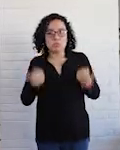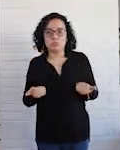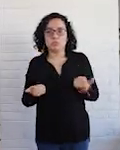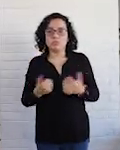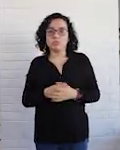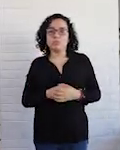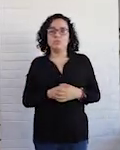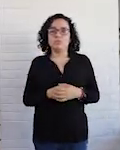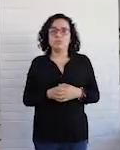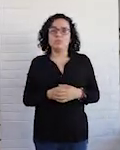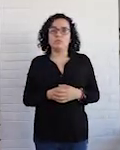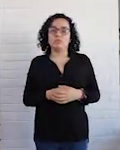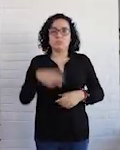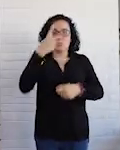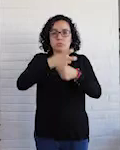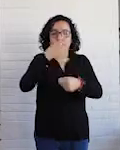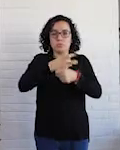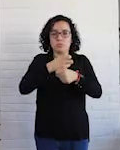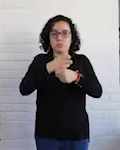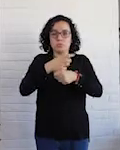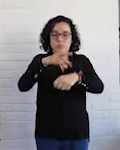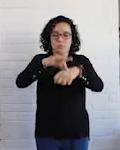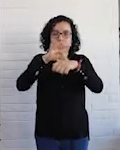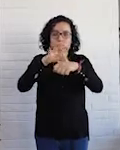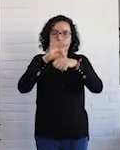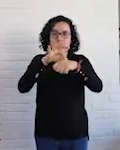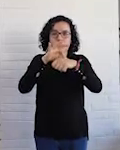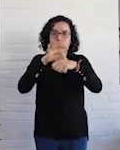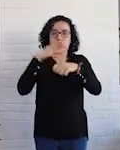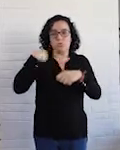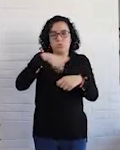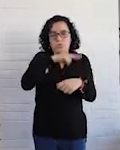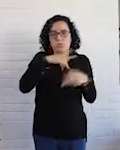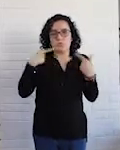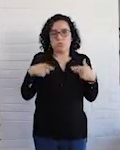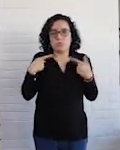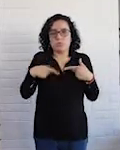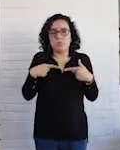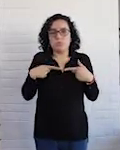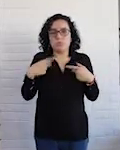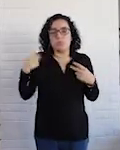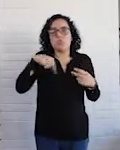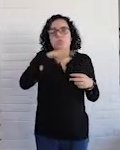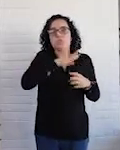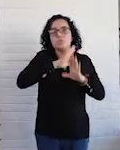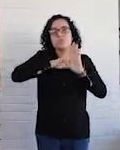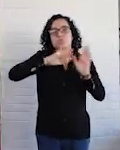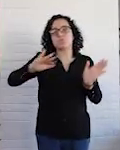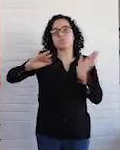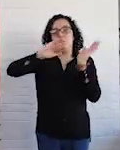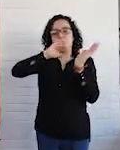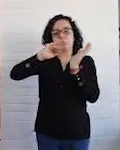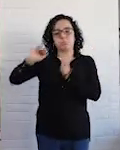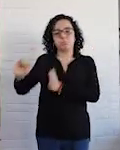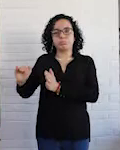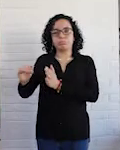Y el segundo, la carne, nosotros, somos un formato obsoleto.